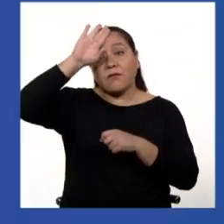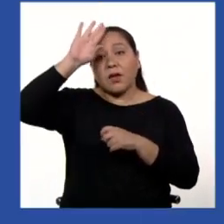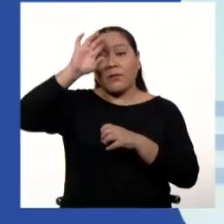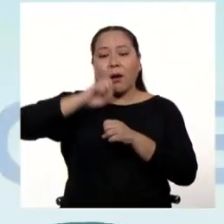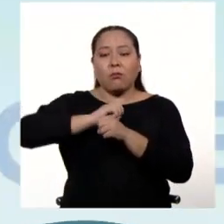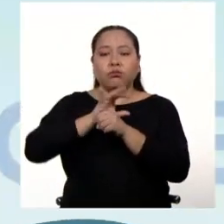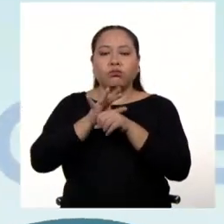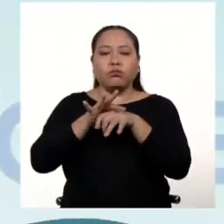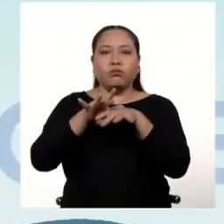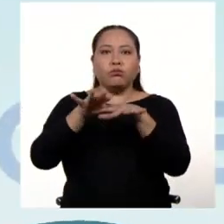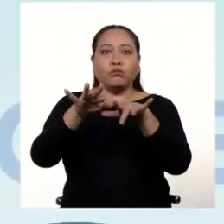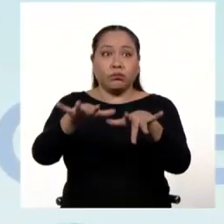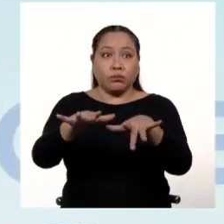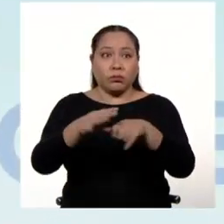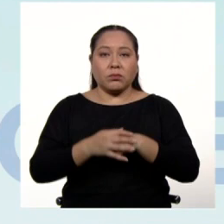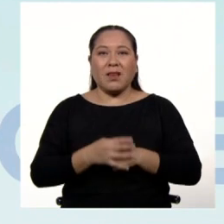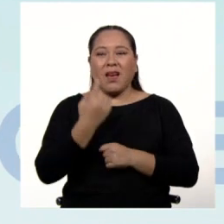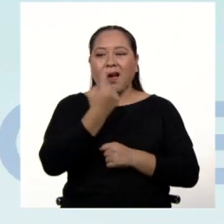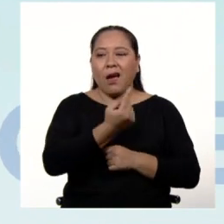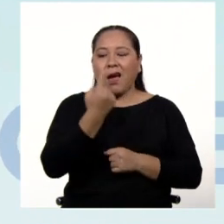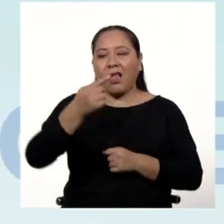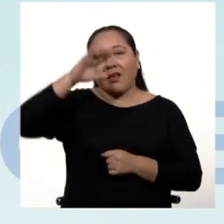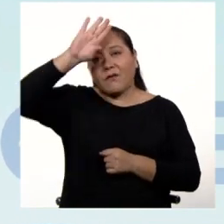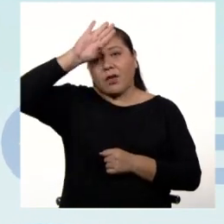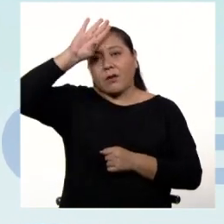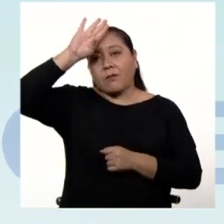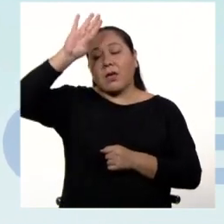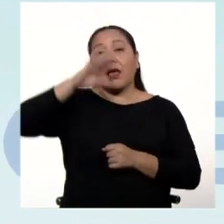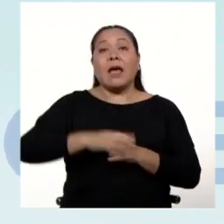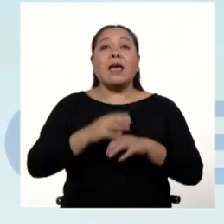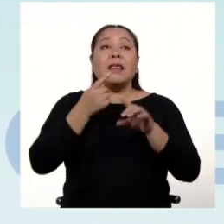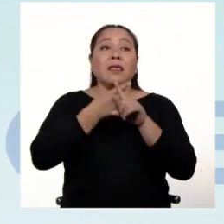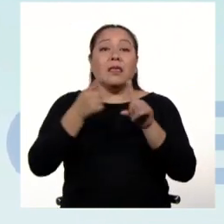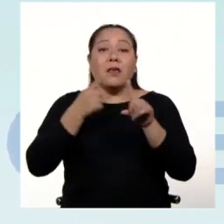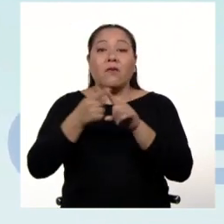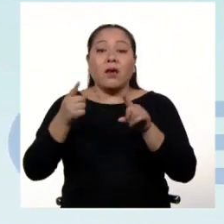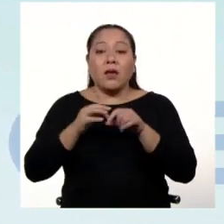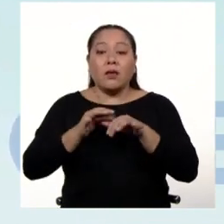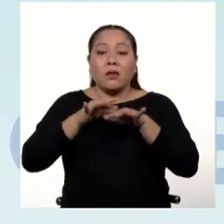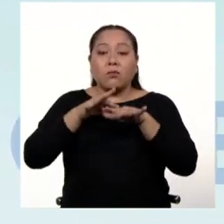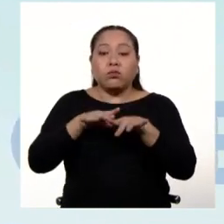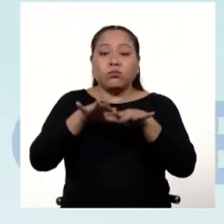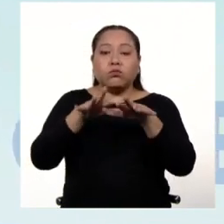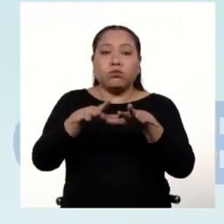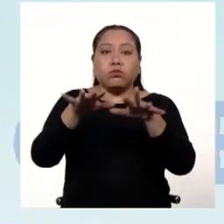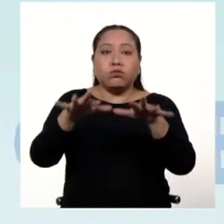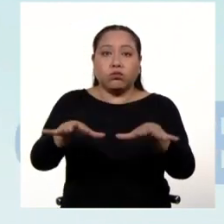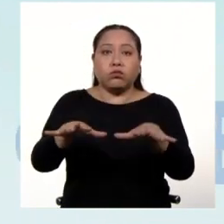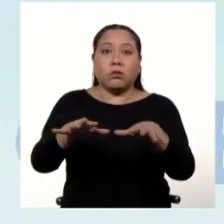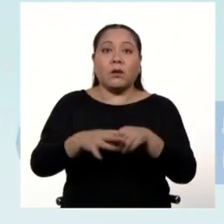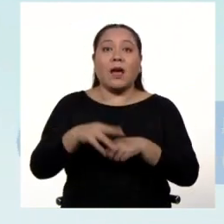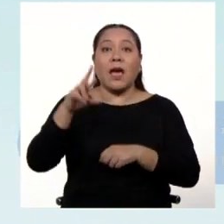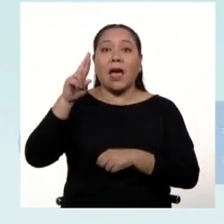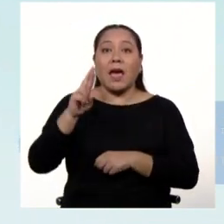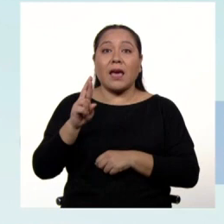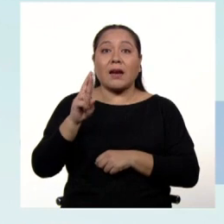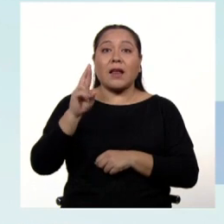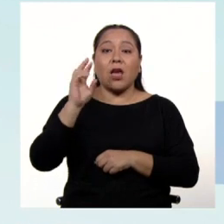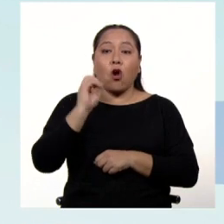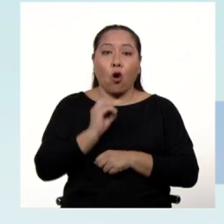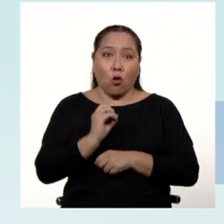COVID-19. Cada enfermedad tiene un ritmo de expansión que se explica a través del conocido R o